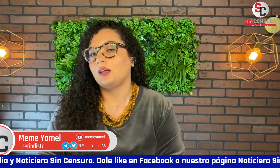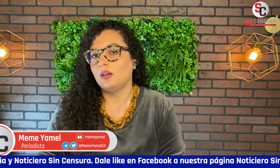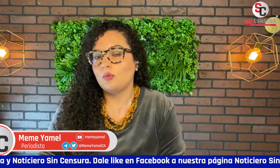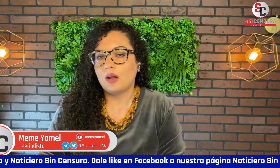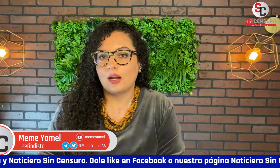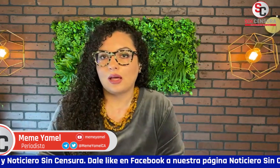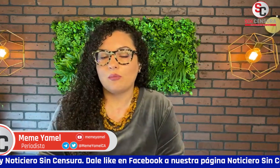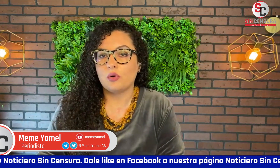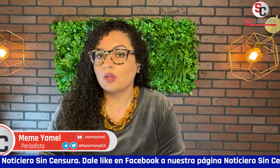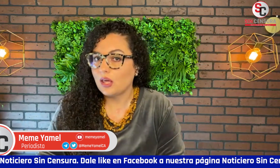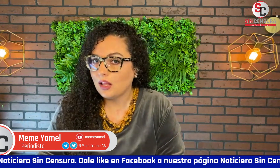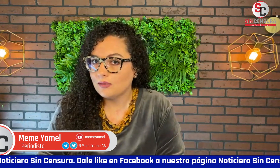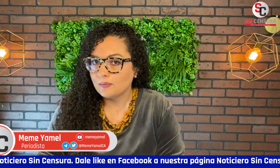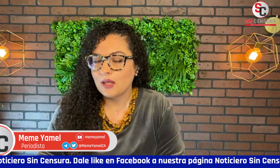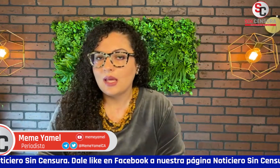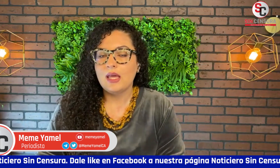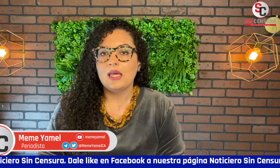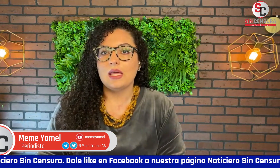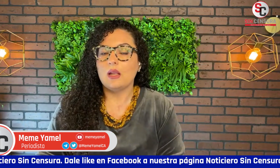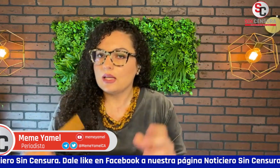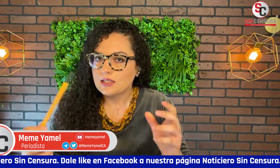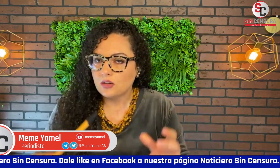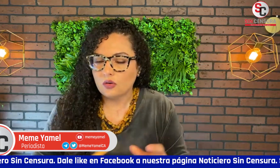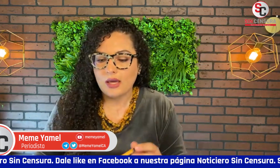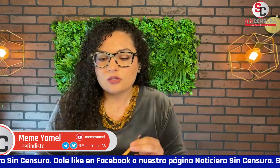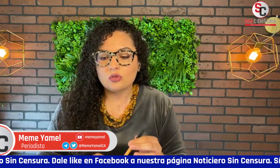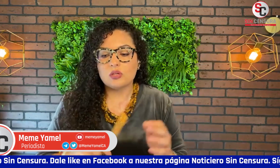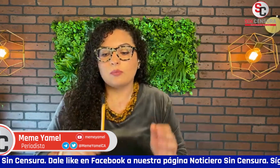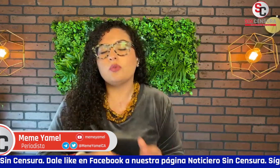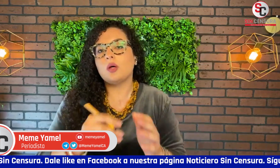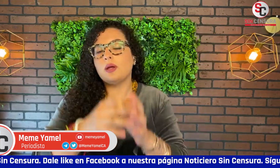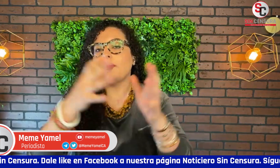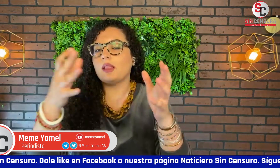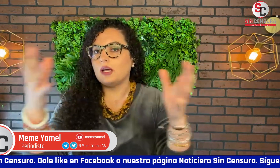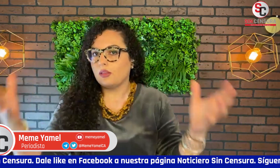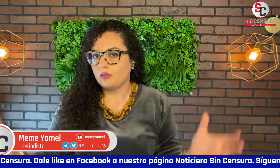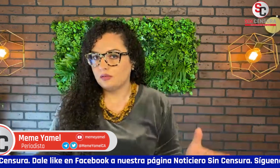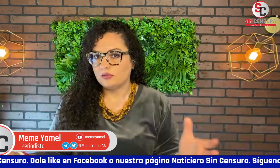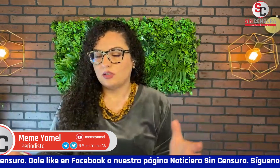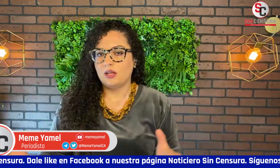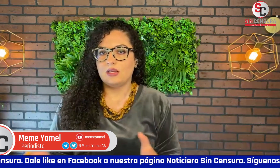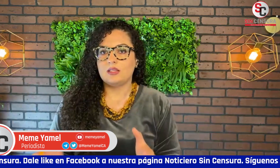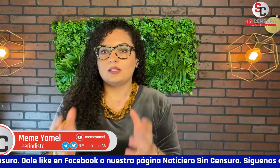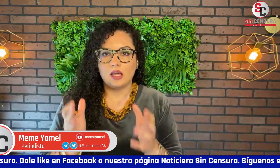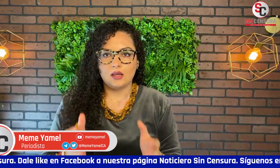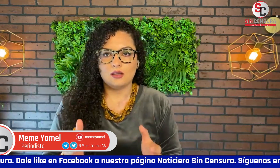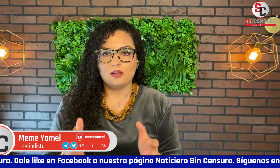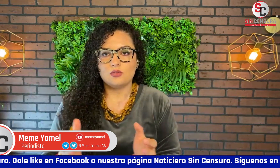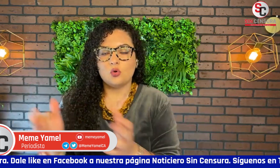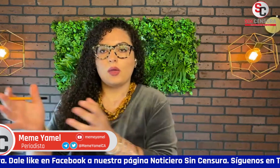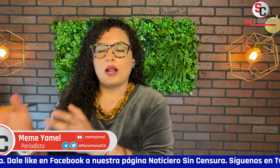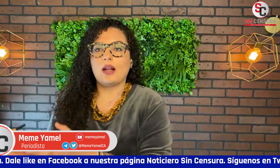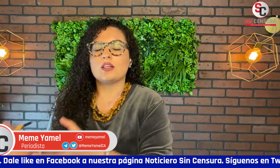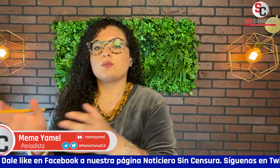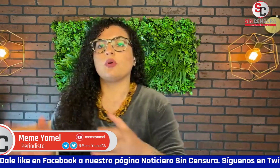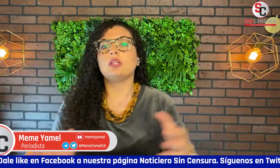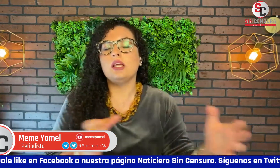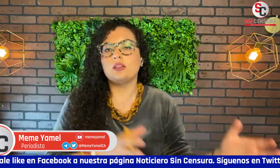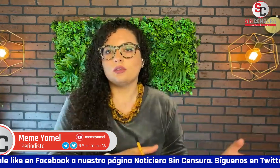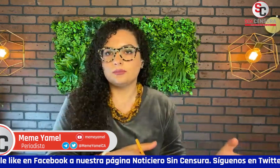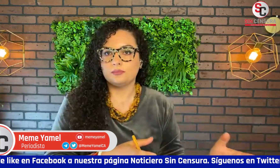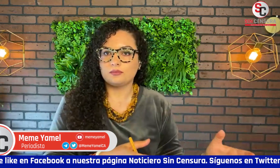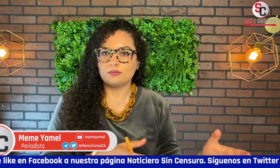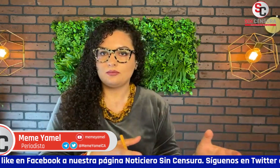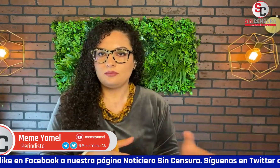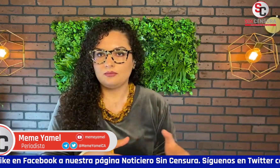convertiría en un área protegida. Y les digo, esto se pudo haber evitado si se hubiera